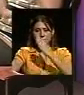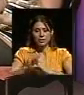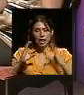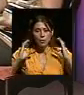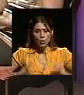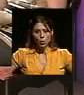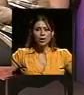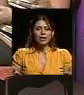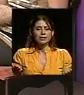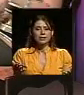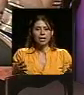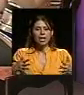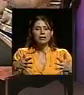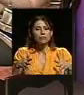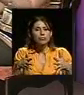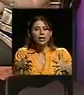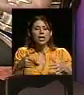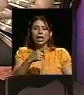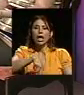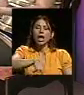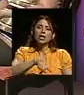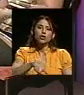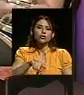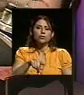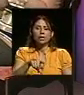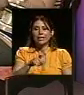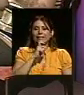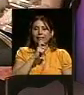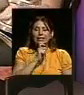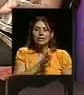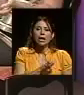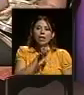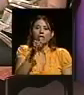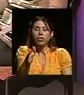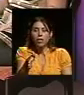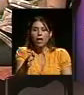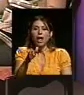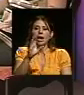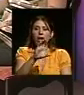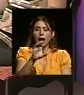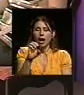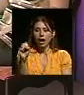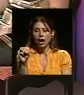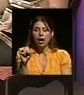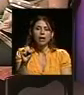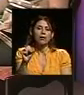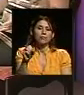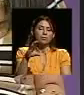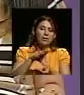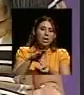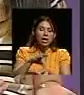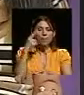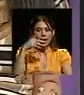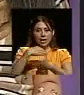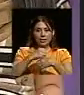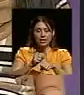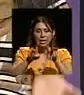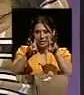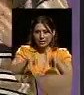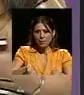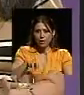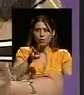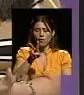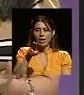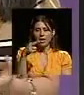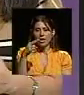tienen dificultades para ir a la Caja Costarricense del Seguro Social y hacerse su prueba, digamos, de VIH, entonces obviamente